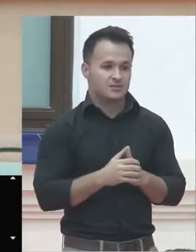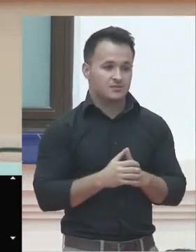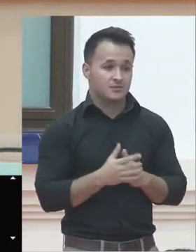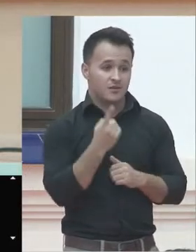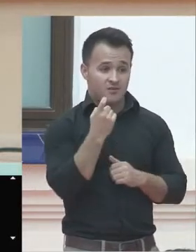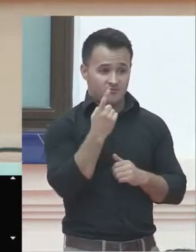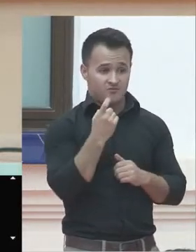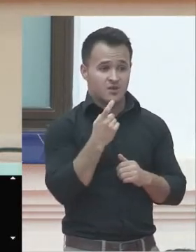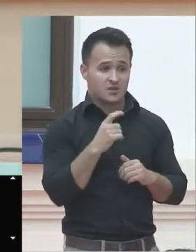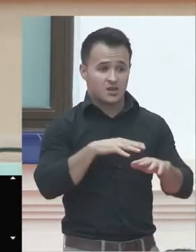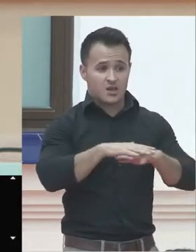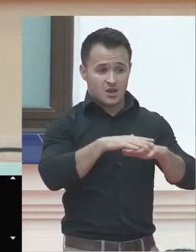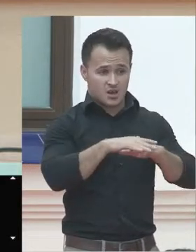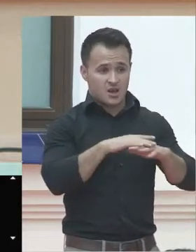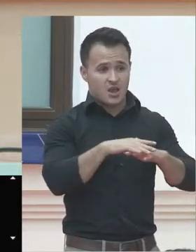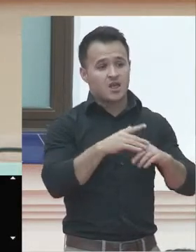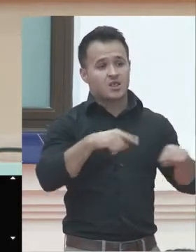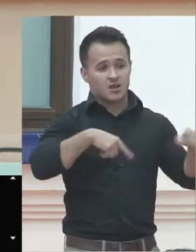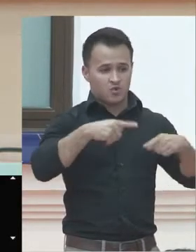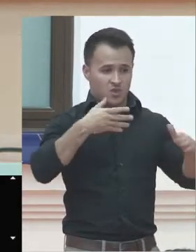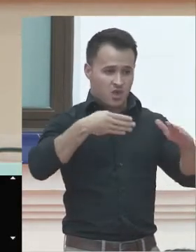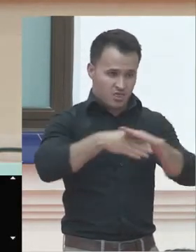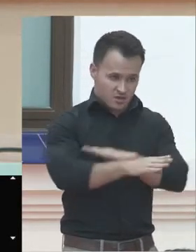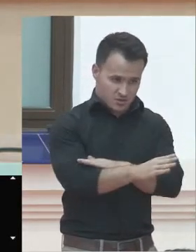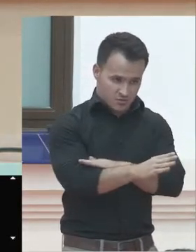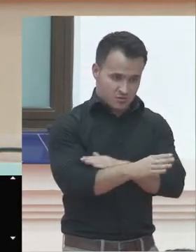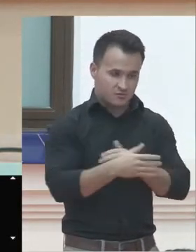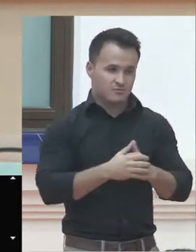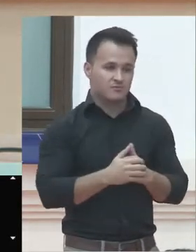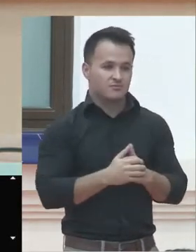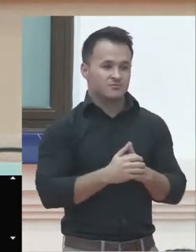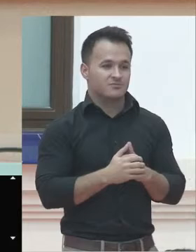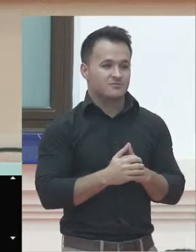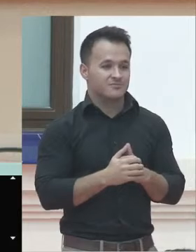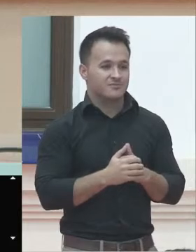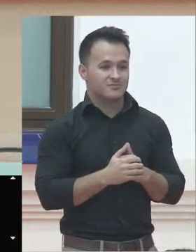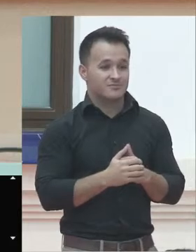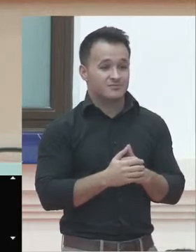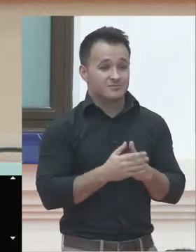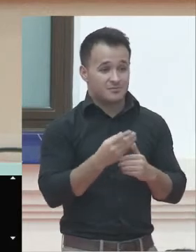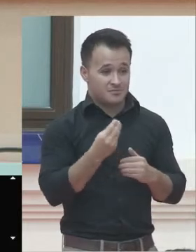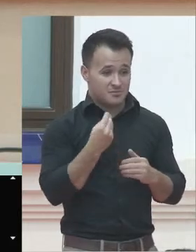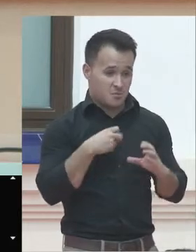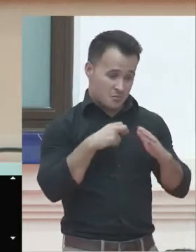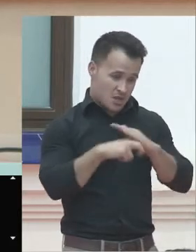las redes de transporte accesibles, las grandes, las metropolitanas y las